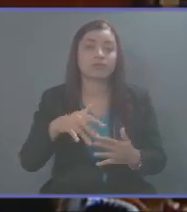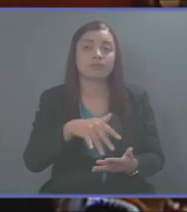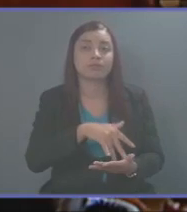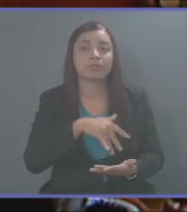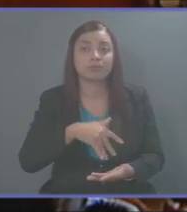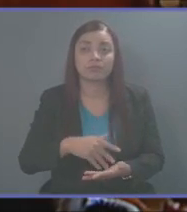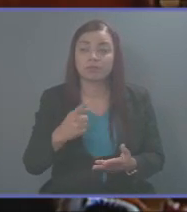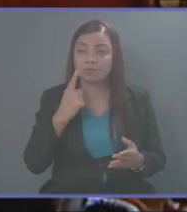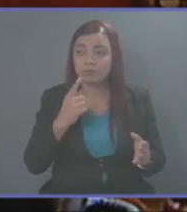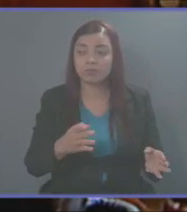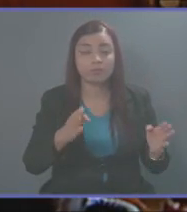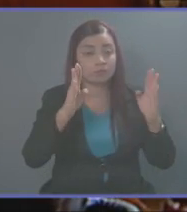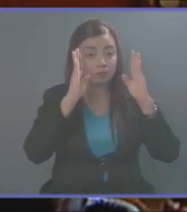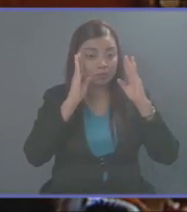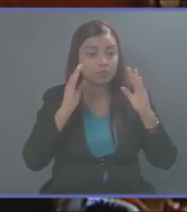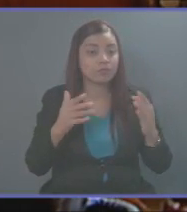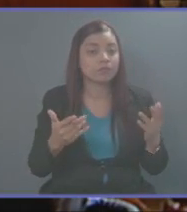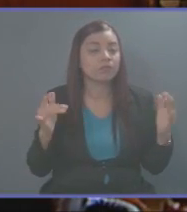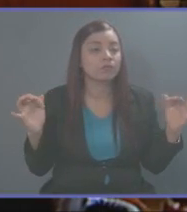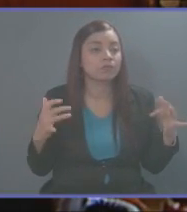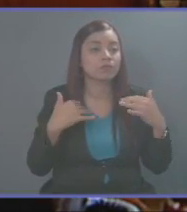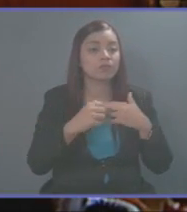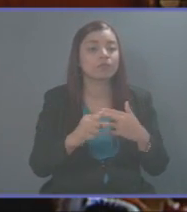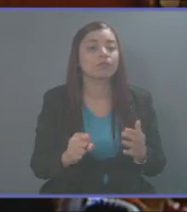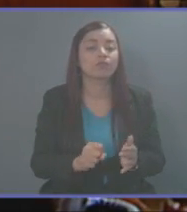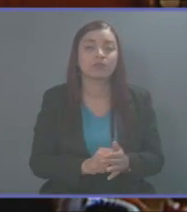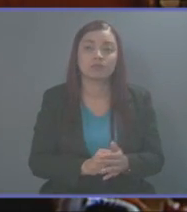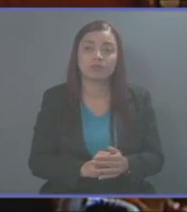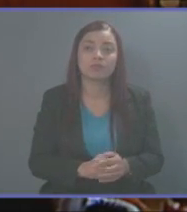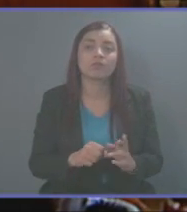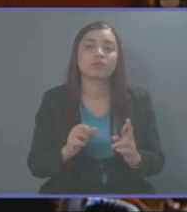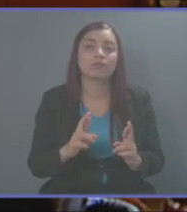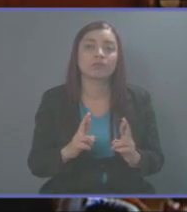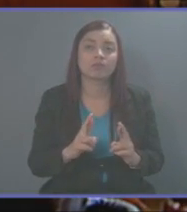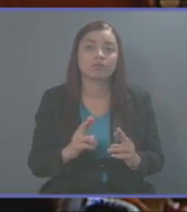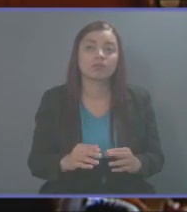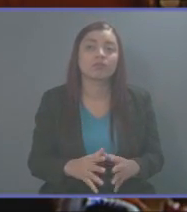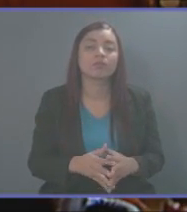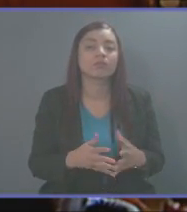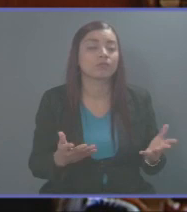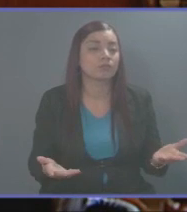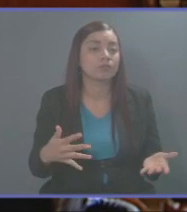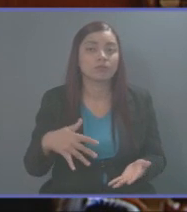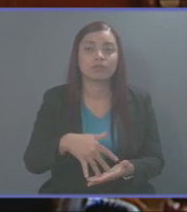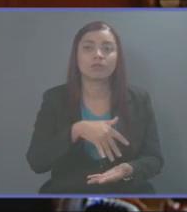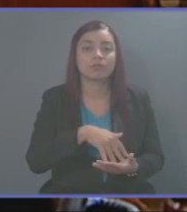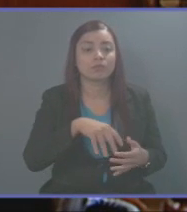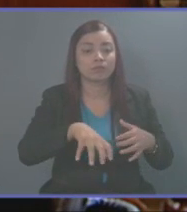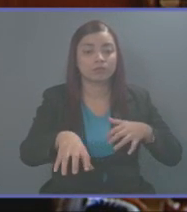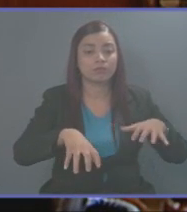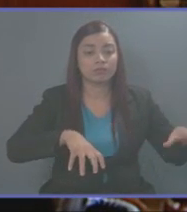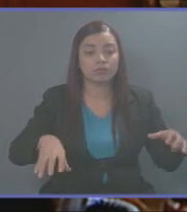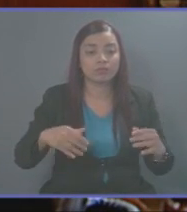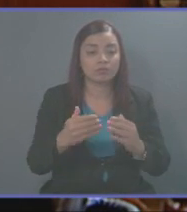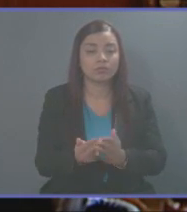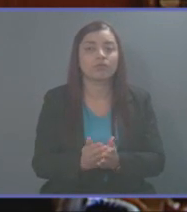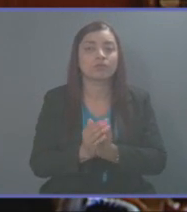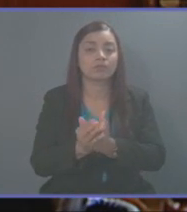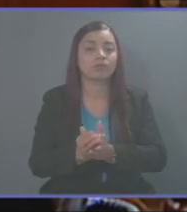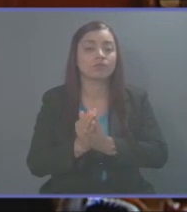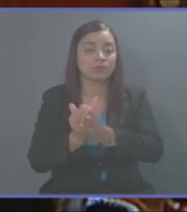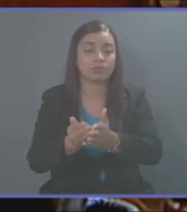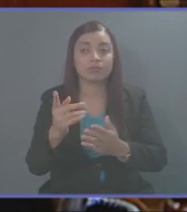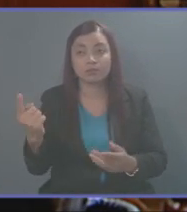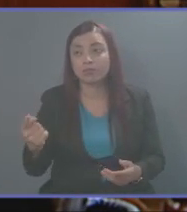está pendiente del desarrollo de esta sesión plenaria y especialmente a los habitantes del Departamento de la Unión que